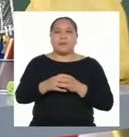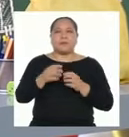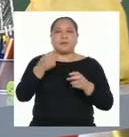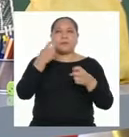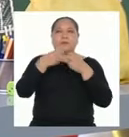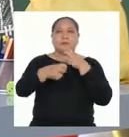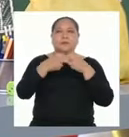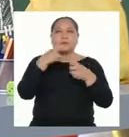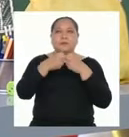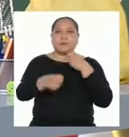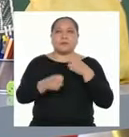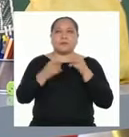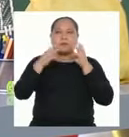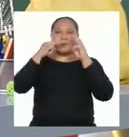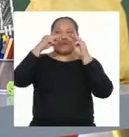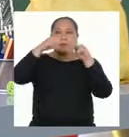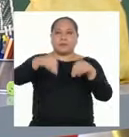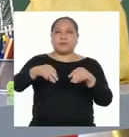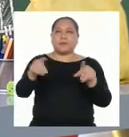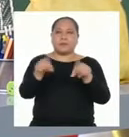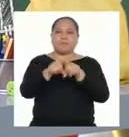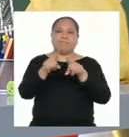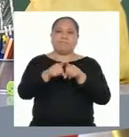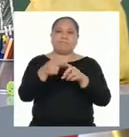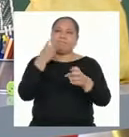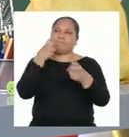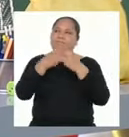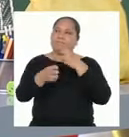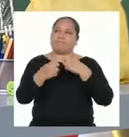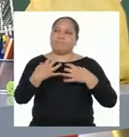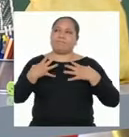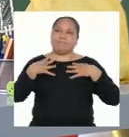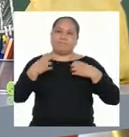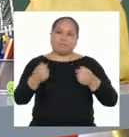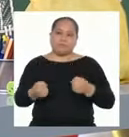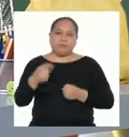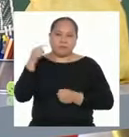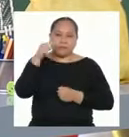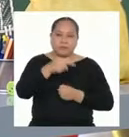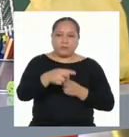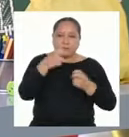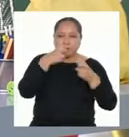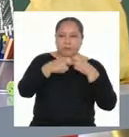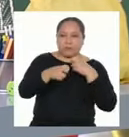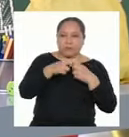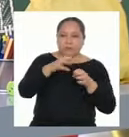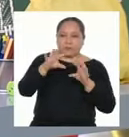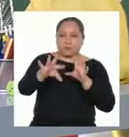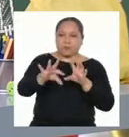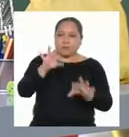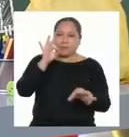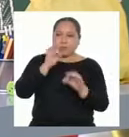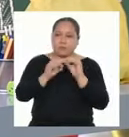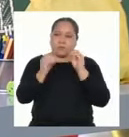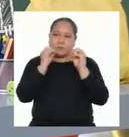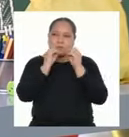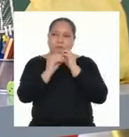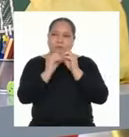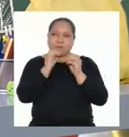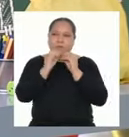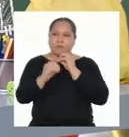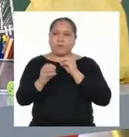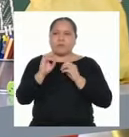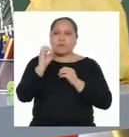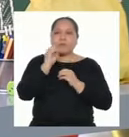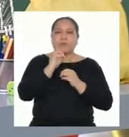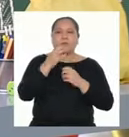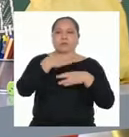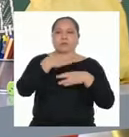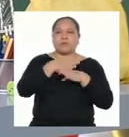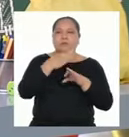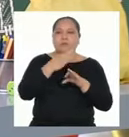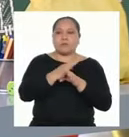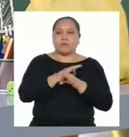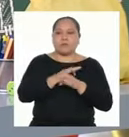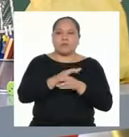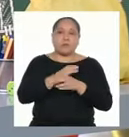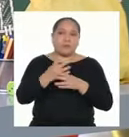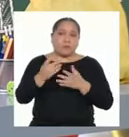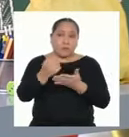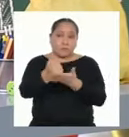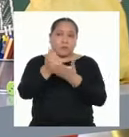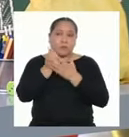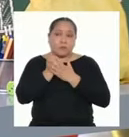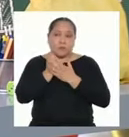especies marinas, así como en nuestra salud. Ante dicha problemática, encontramos soluciones o alternativas que nos